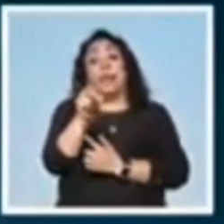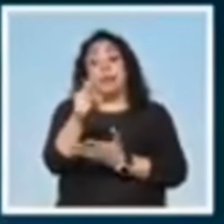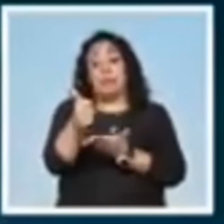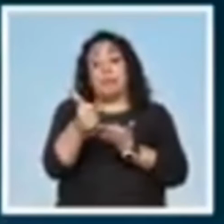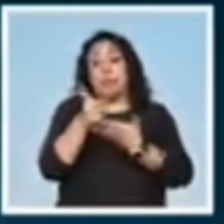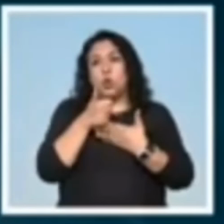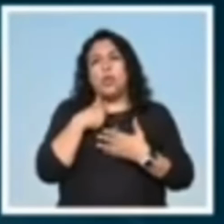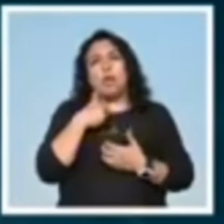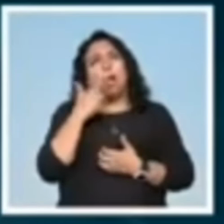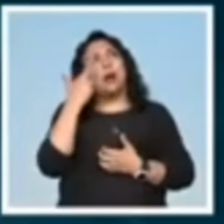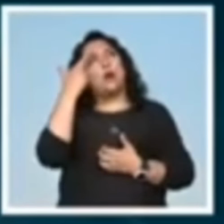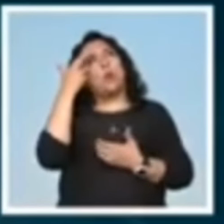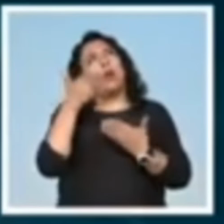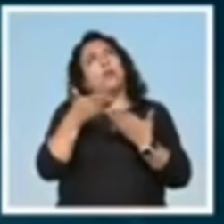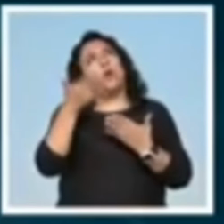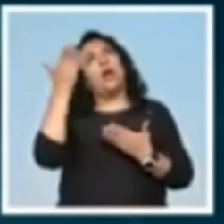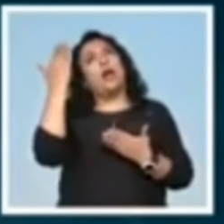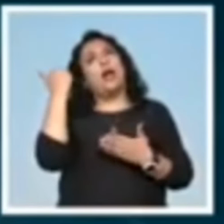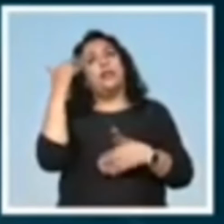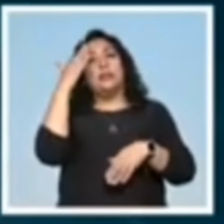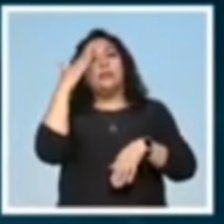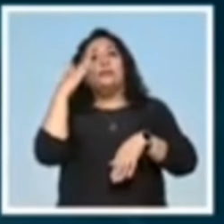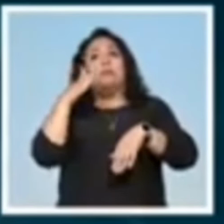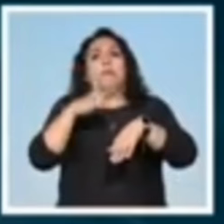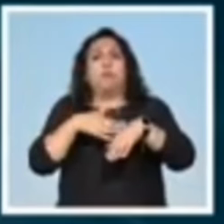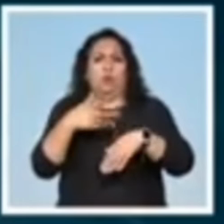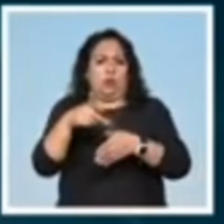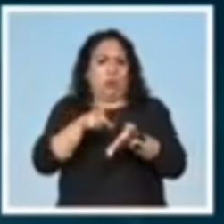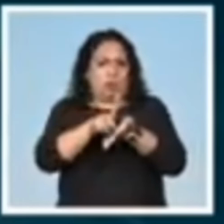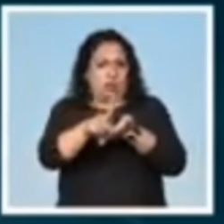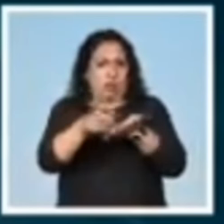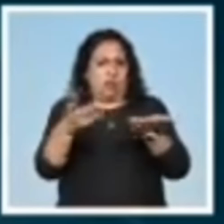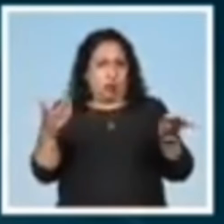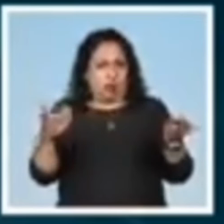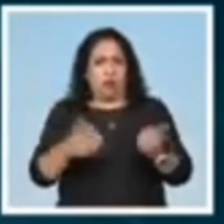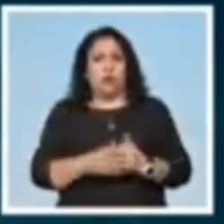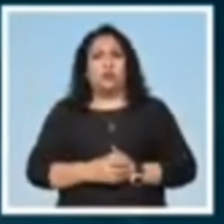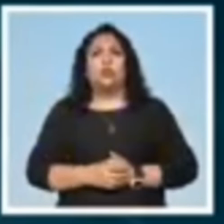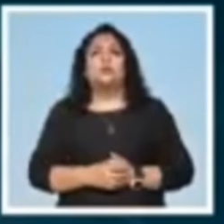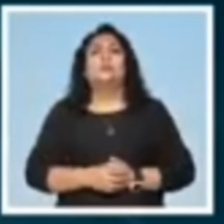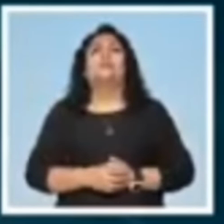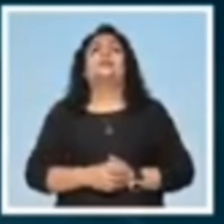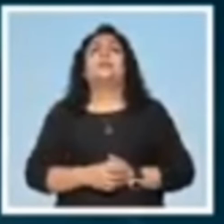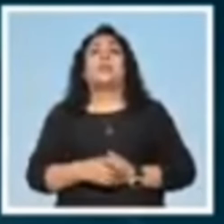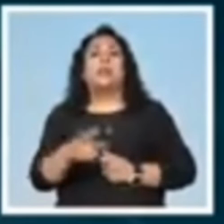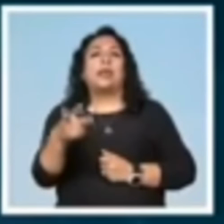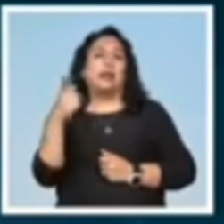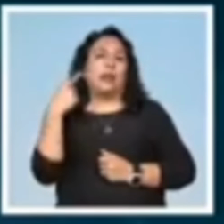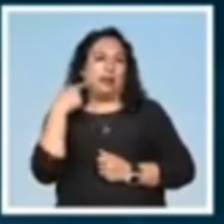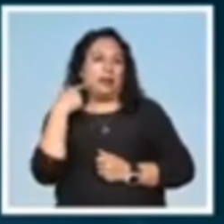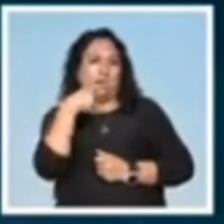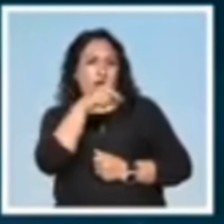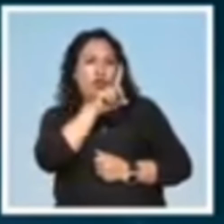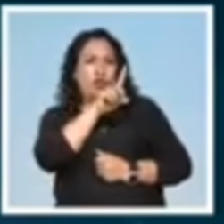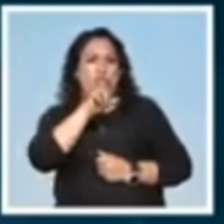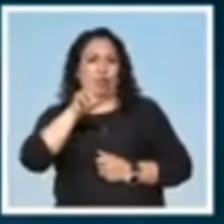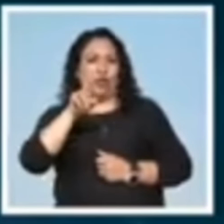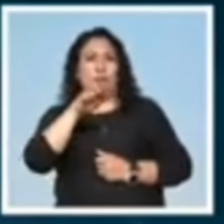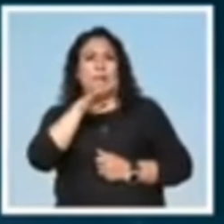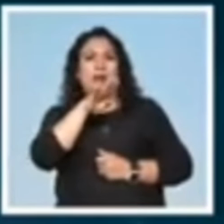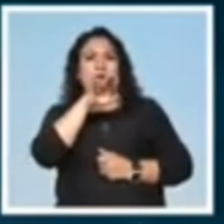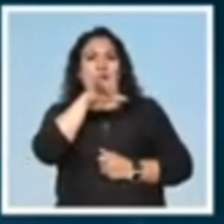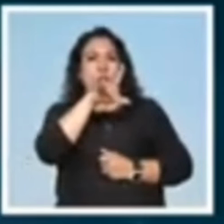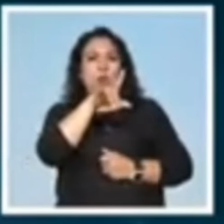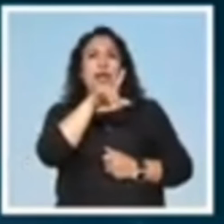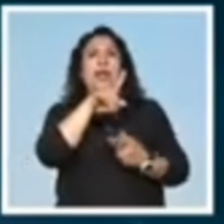nos ayude a recordar nuestro pasado y que la memoria es un derecho vamos a escuchar bueno Al Dr Ramos que ya lo